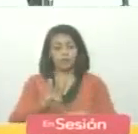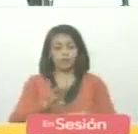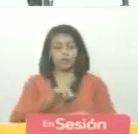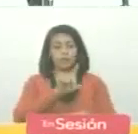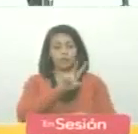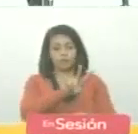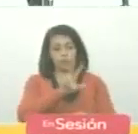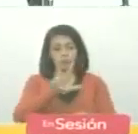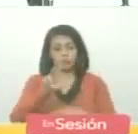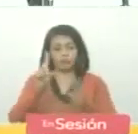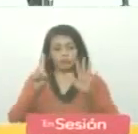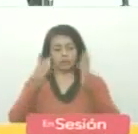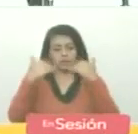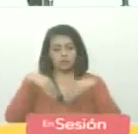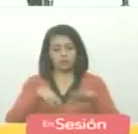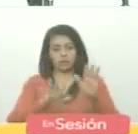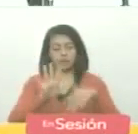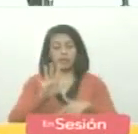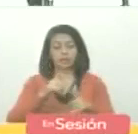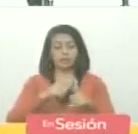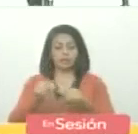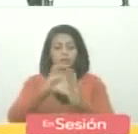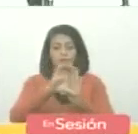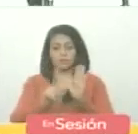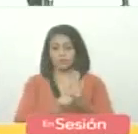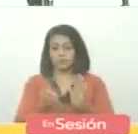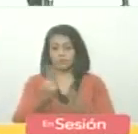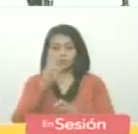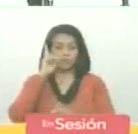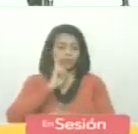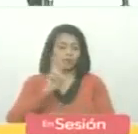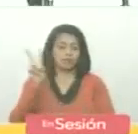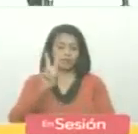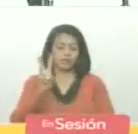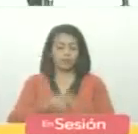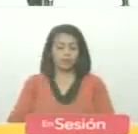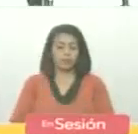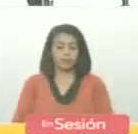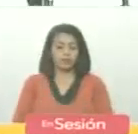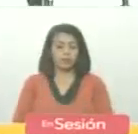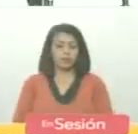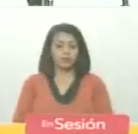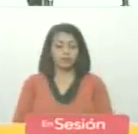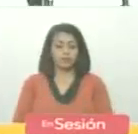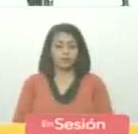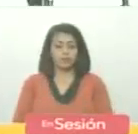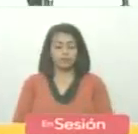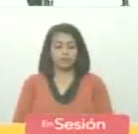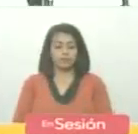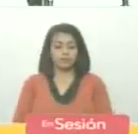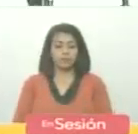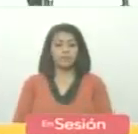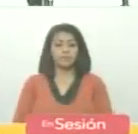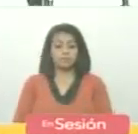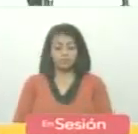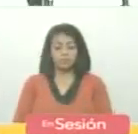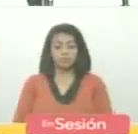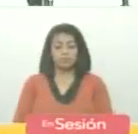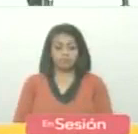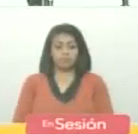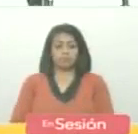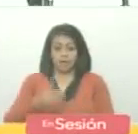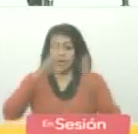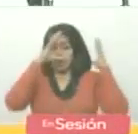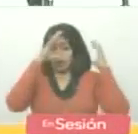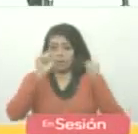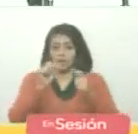y 236, numeral 15 de la Constitución de la República Bolivariana de Venezuela. La exposición del